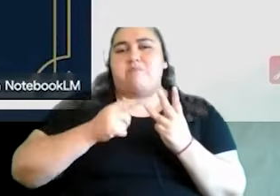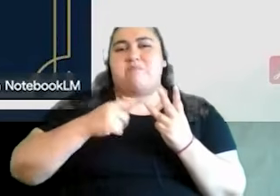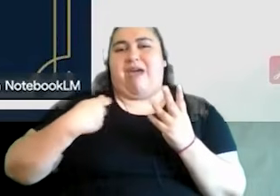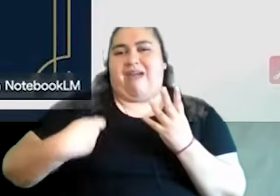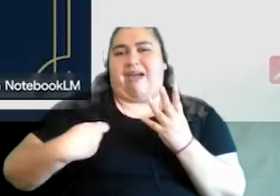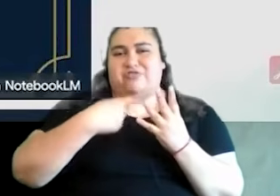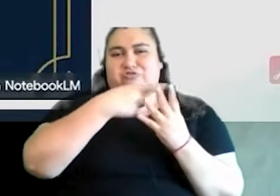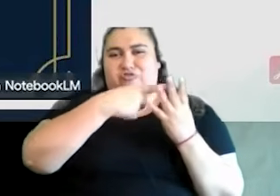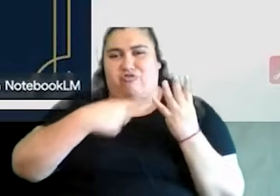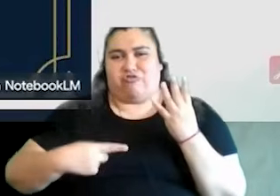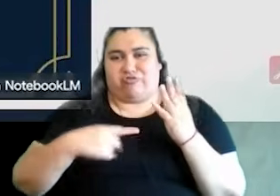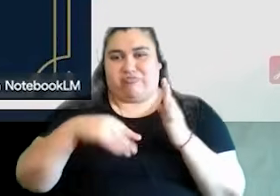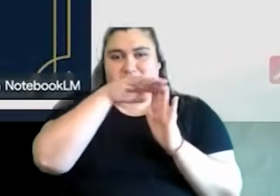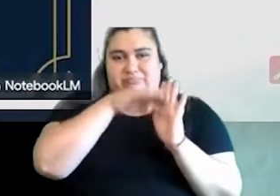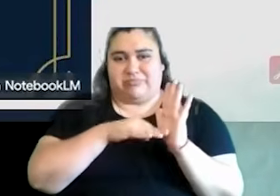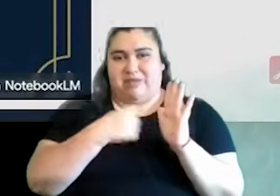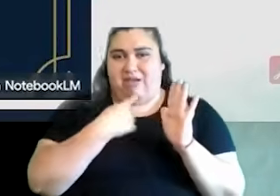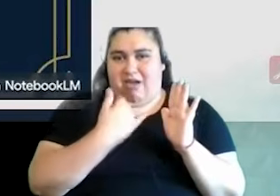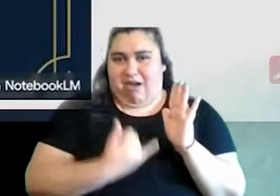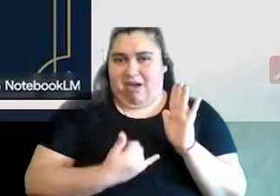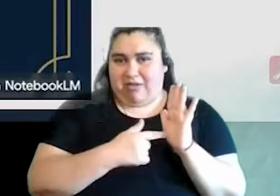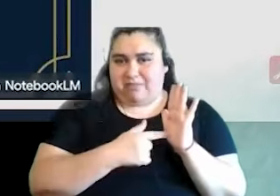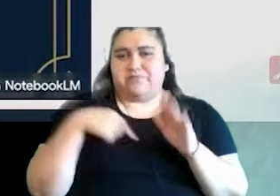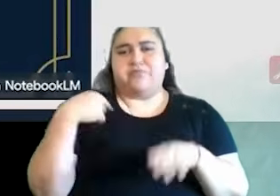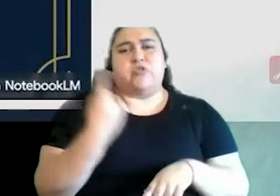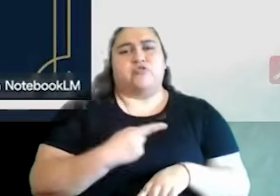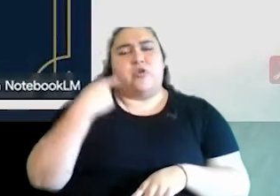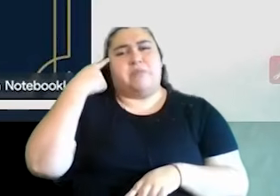Entonces, nosotros lo primero que pensamos es que en esta